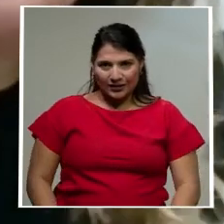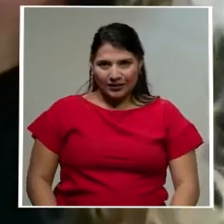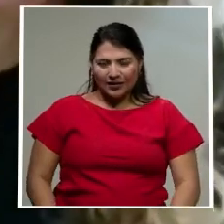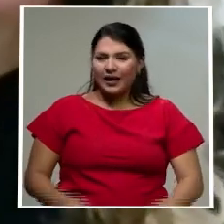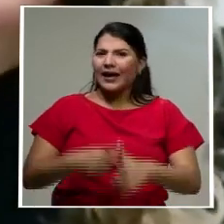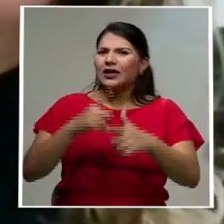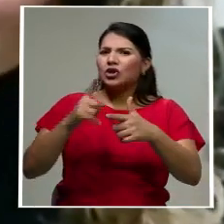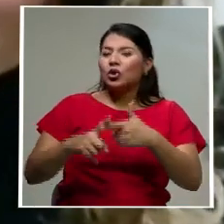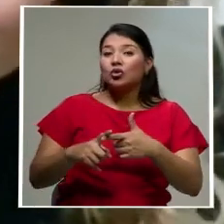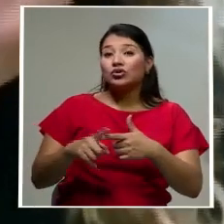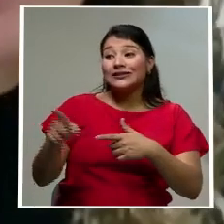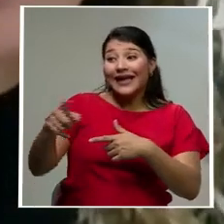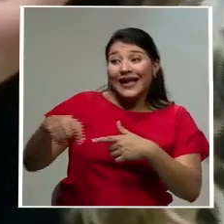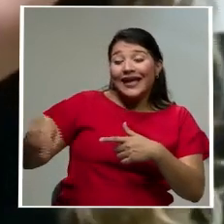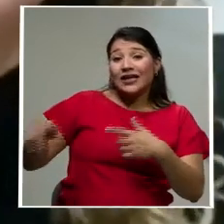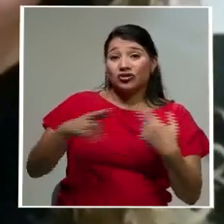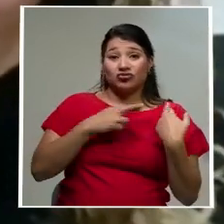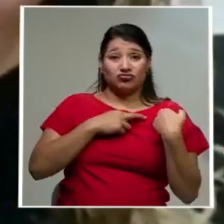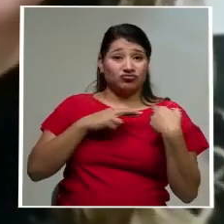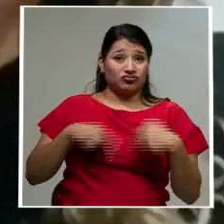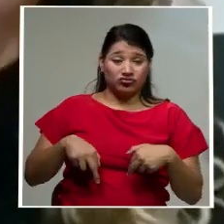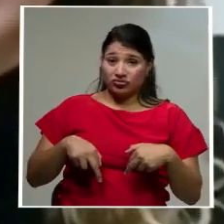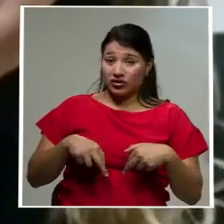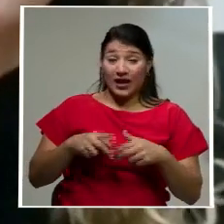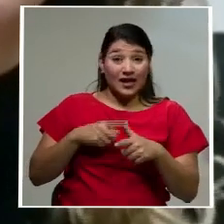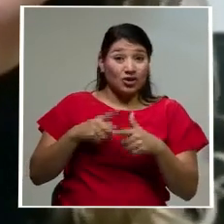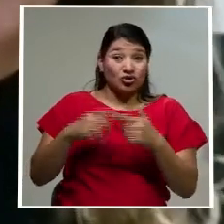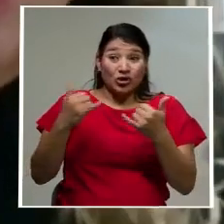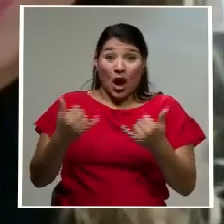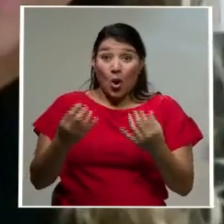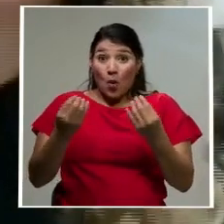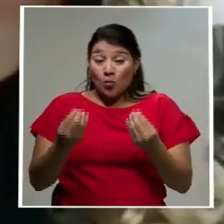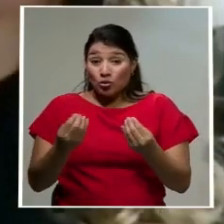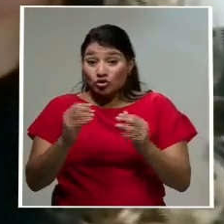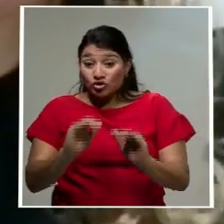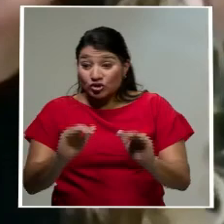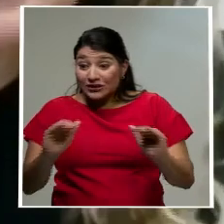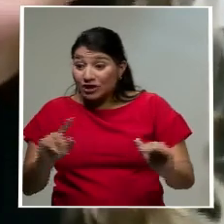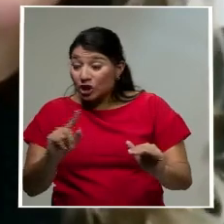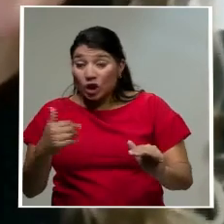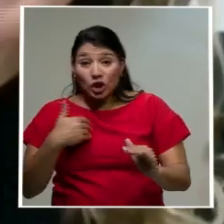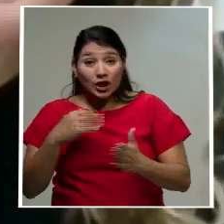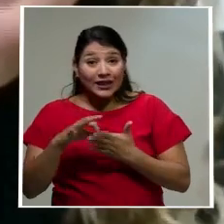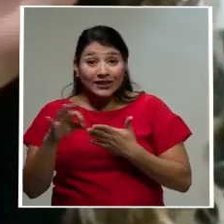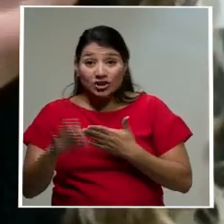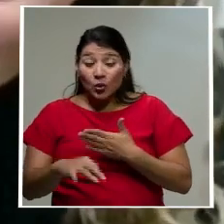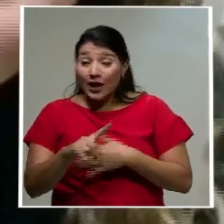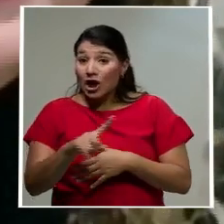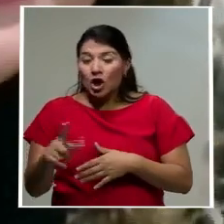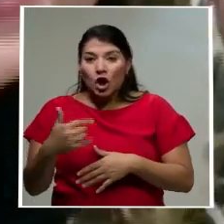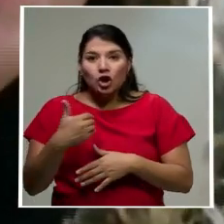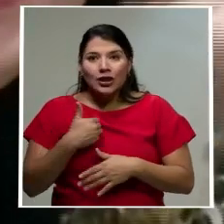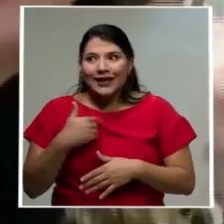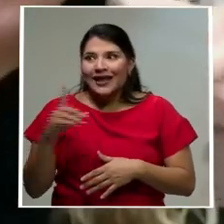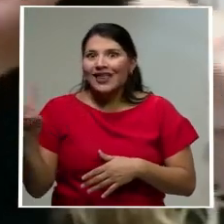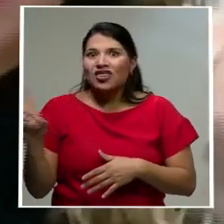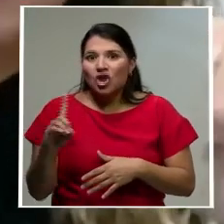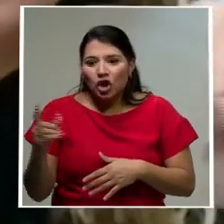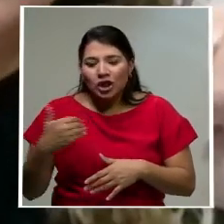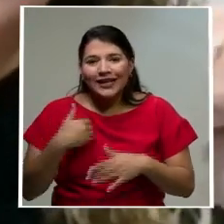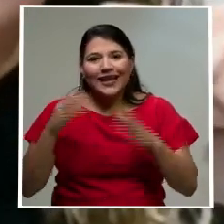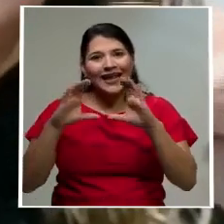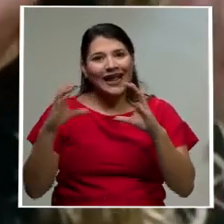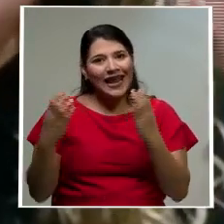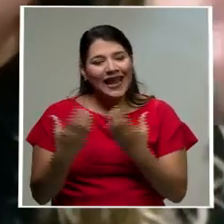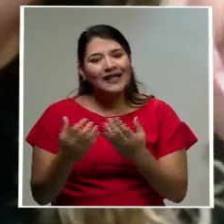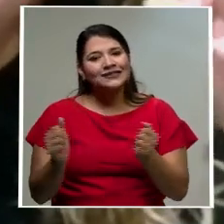los irresponsables de que hoy hayan niños que no tengan escuela, que no tengan donde recibir dignamente